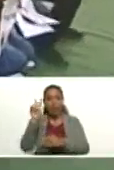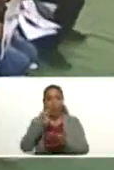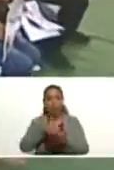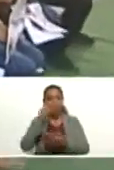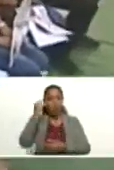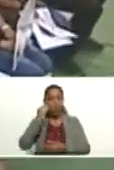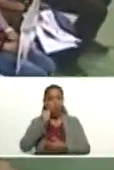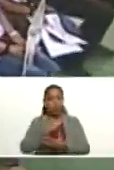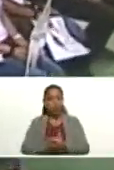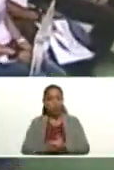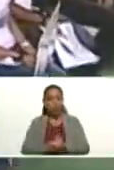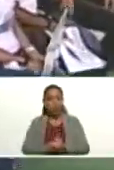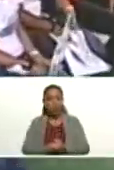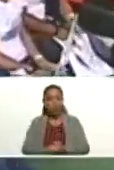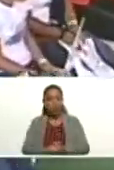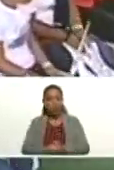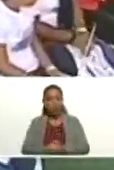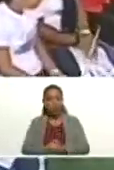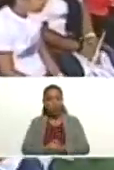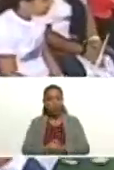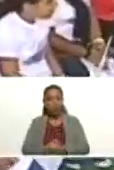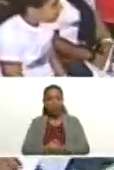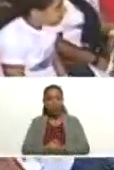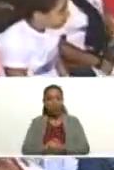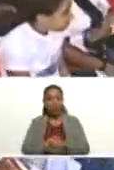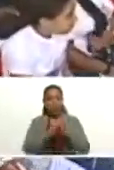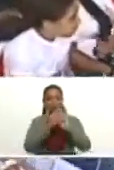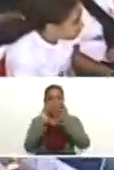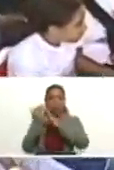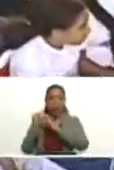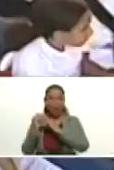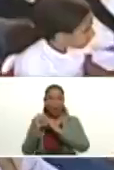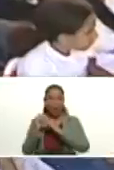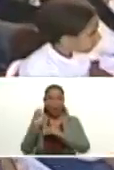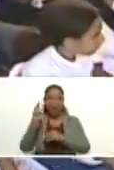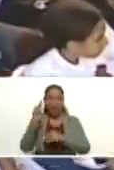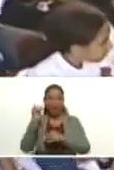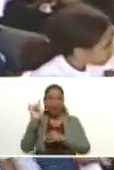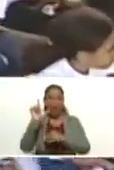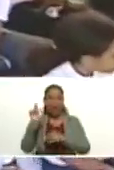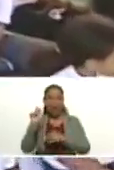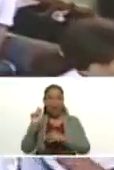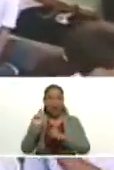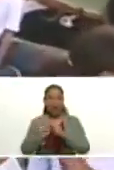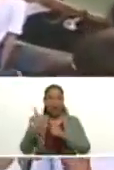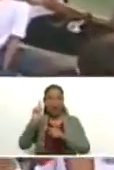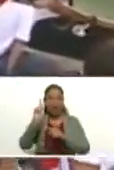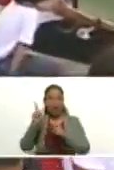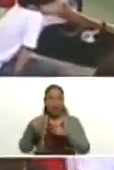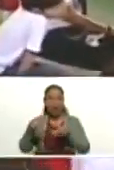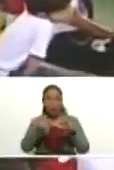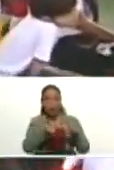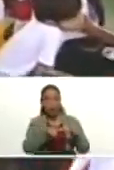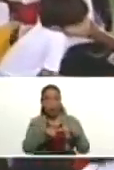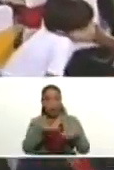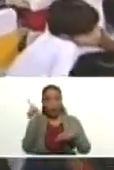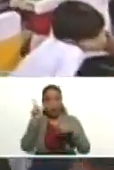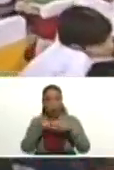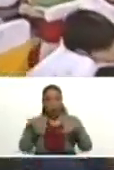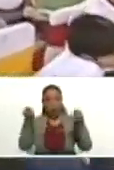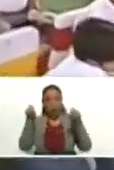Sucre, al urbanismo Villarribas, sector Jagüey de la Luna, ya en